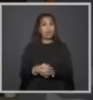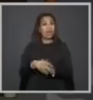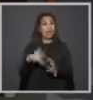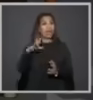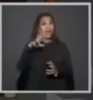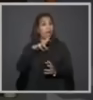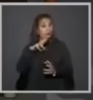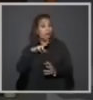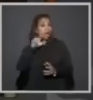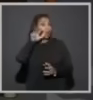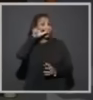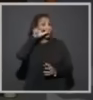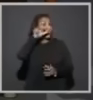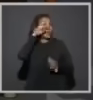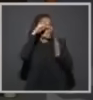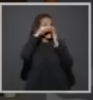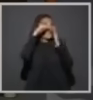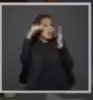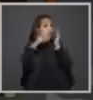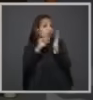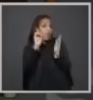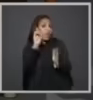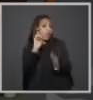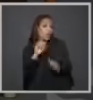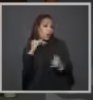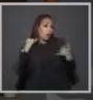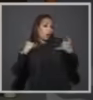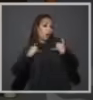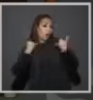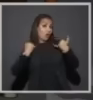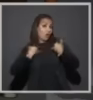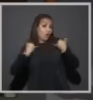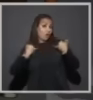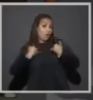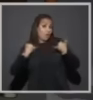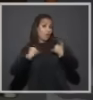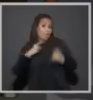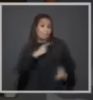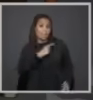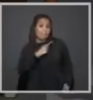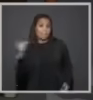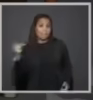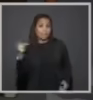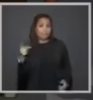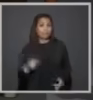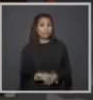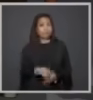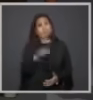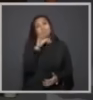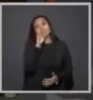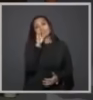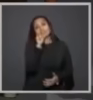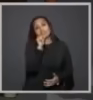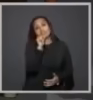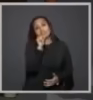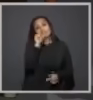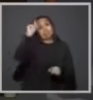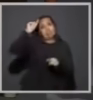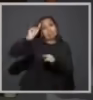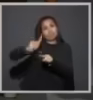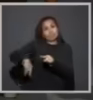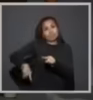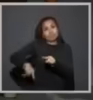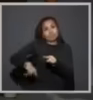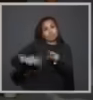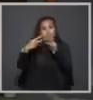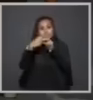18 millones de jóvenes en pobreza. No podemos enfrentar el problema de la inseguridad y de la violencia sin